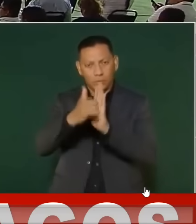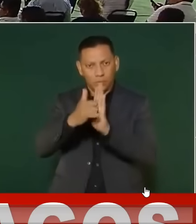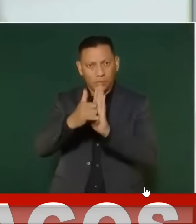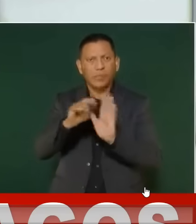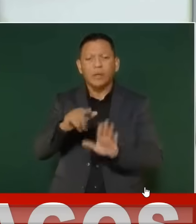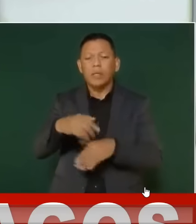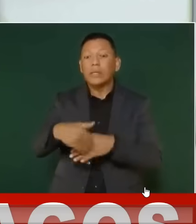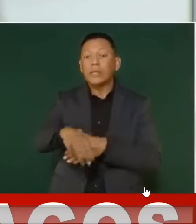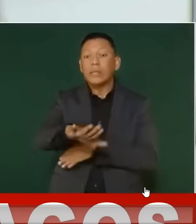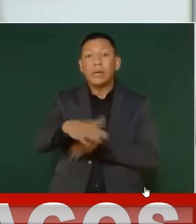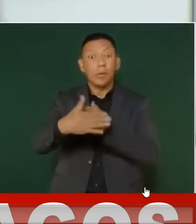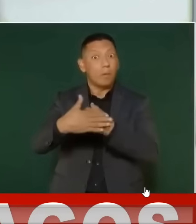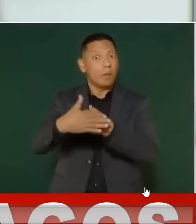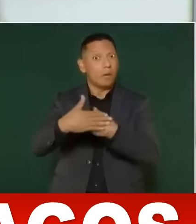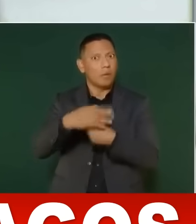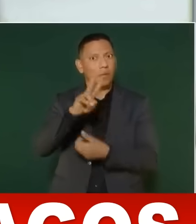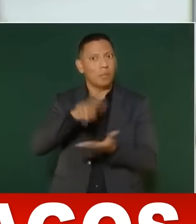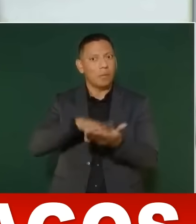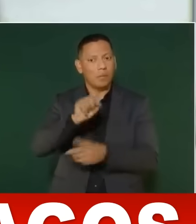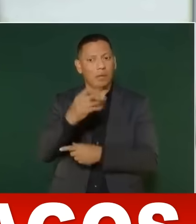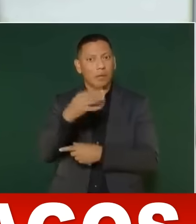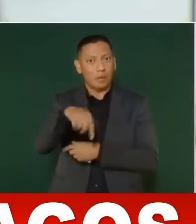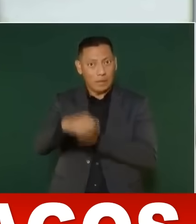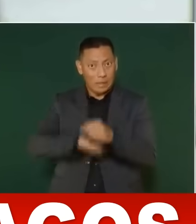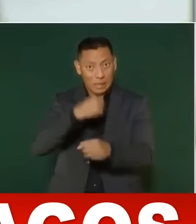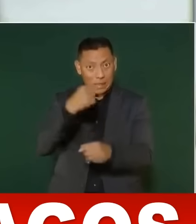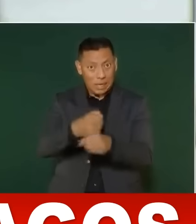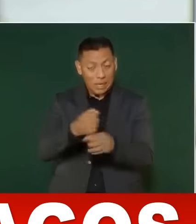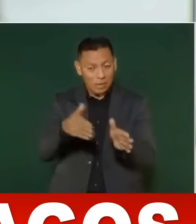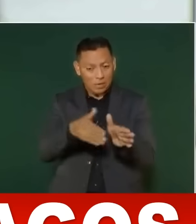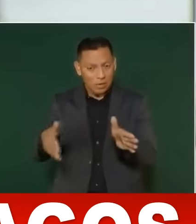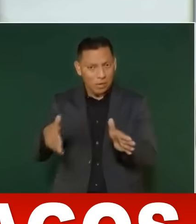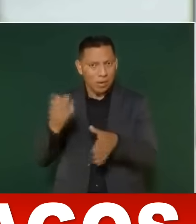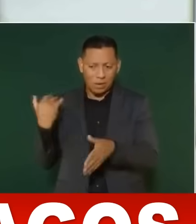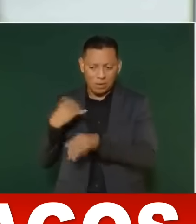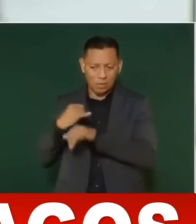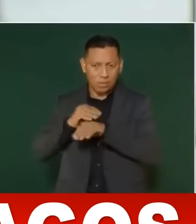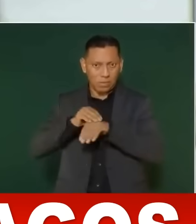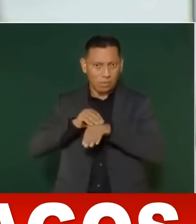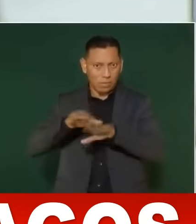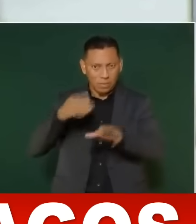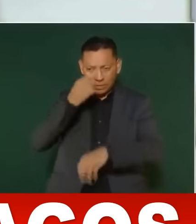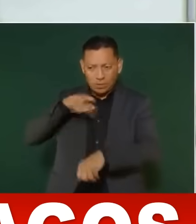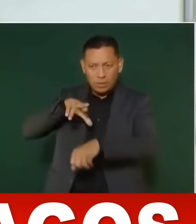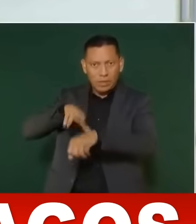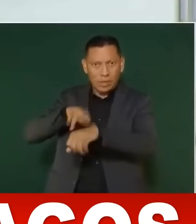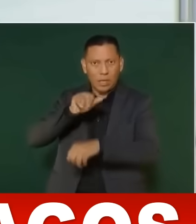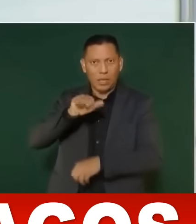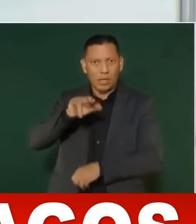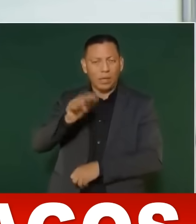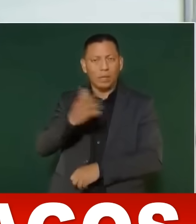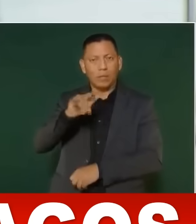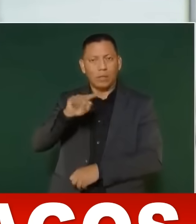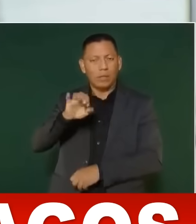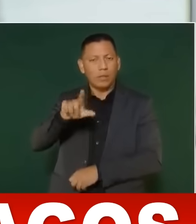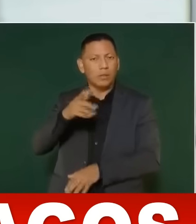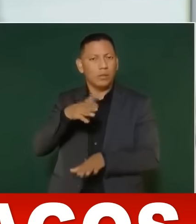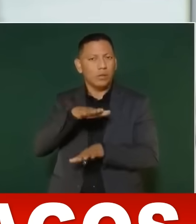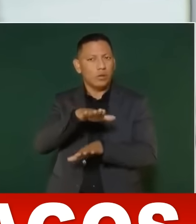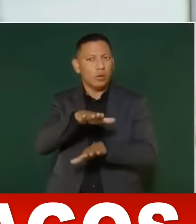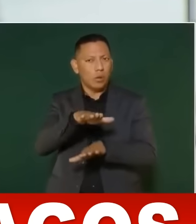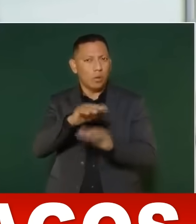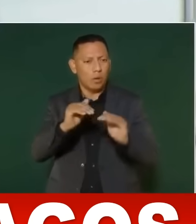un proceso muy importante en el 2024 acabo de escuchar el informe de la señora secretaria Ariana Montiel sobre el aumento